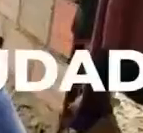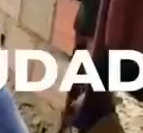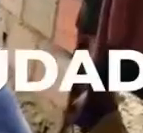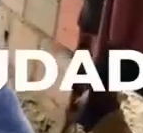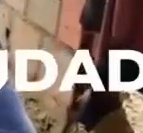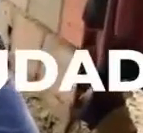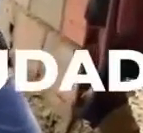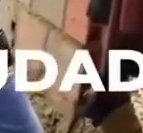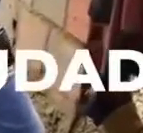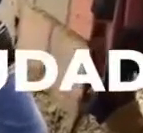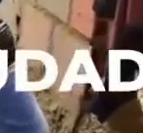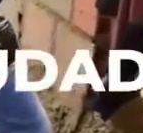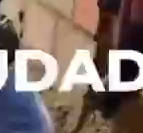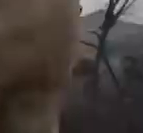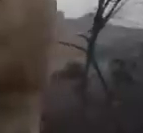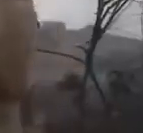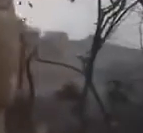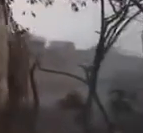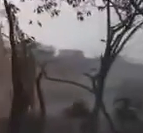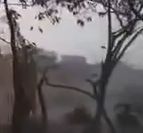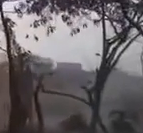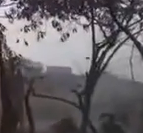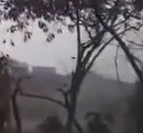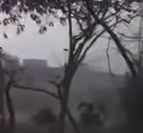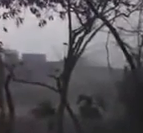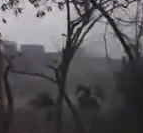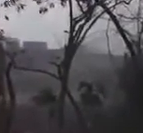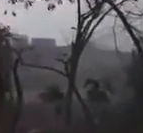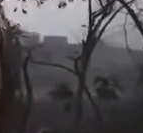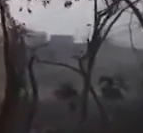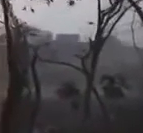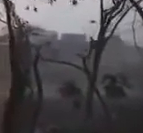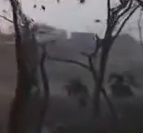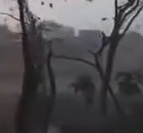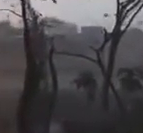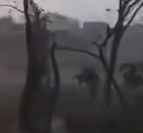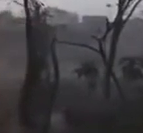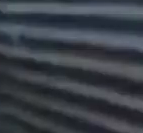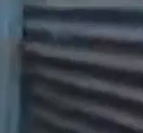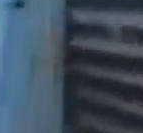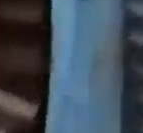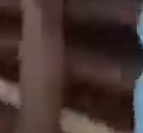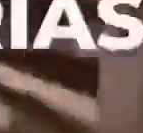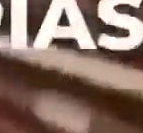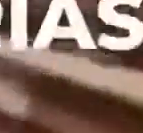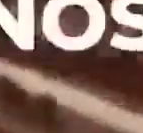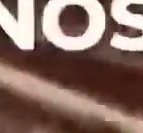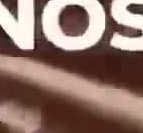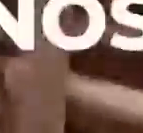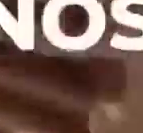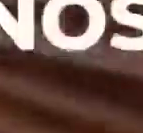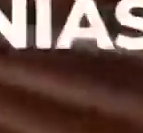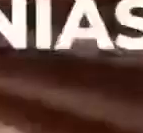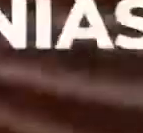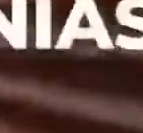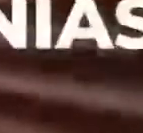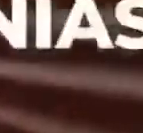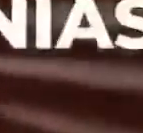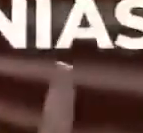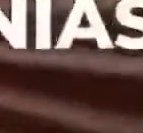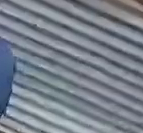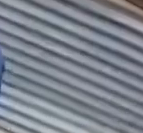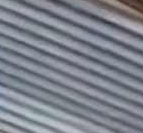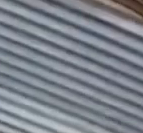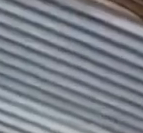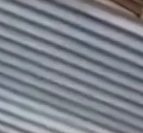ciudad. Adicional a todo lo anterior, hemos tenido que sortear con las campañas negras de desinformación, injurias, engaños y calumnias a